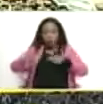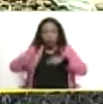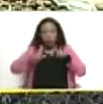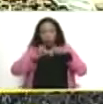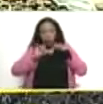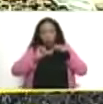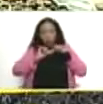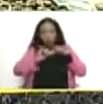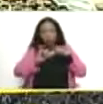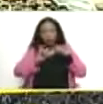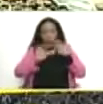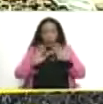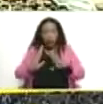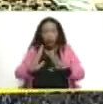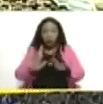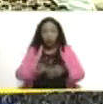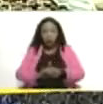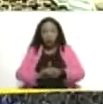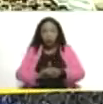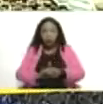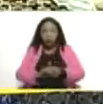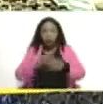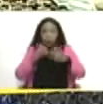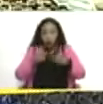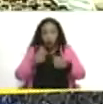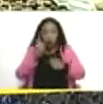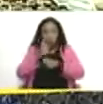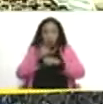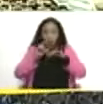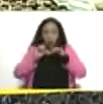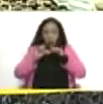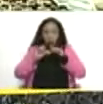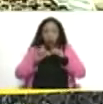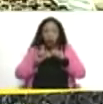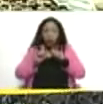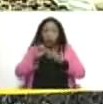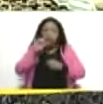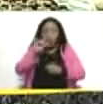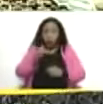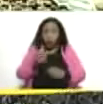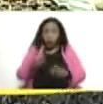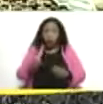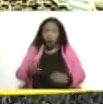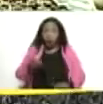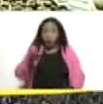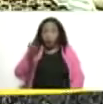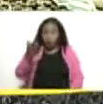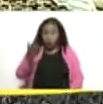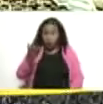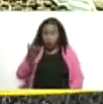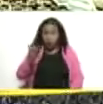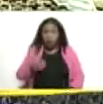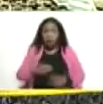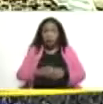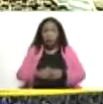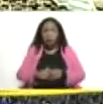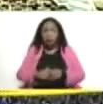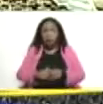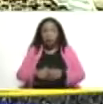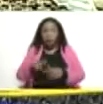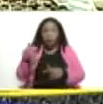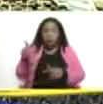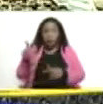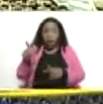mantener. Que ahora hay que mantener. Una zona del sur del país muy importante, que prácticamente